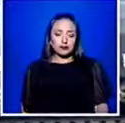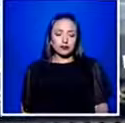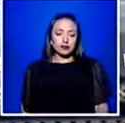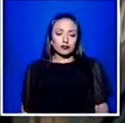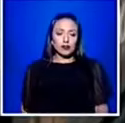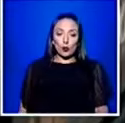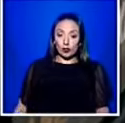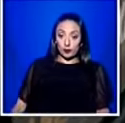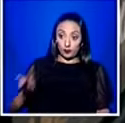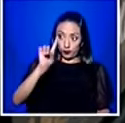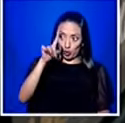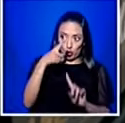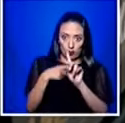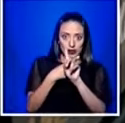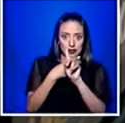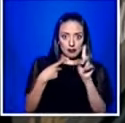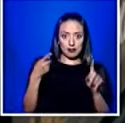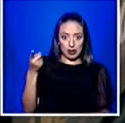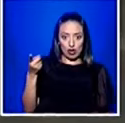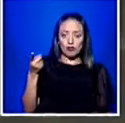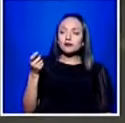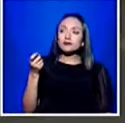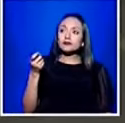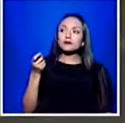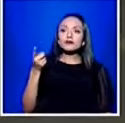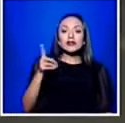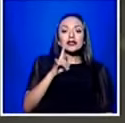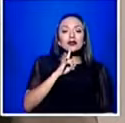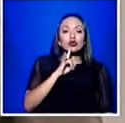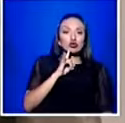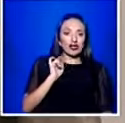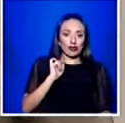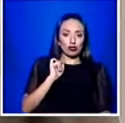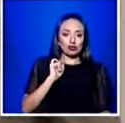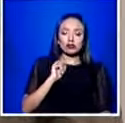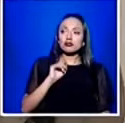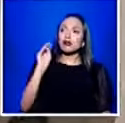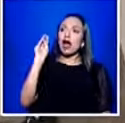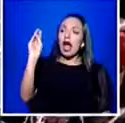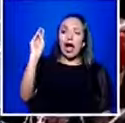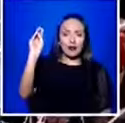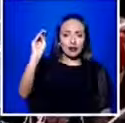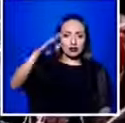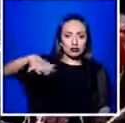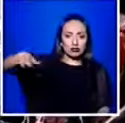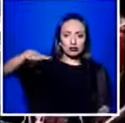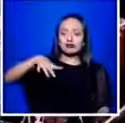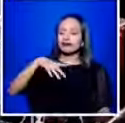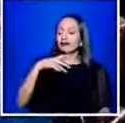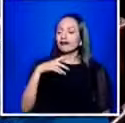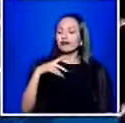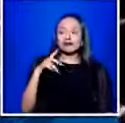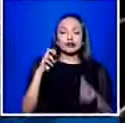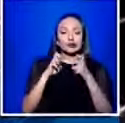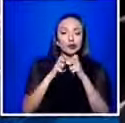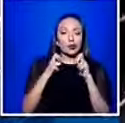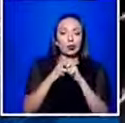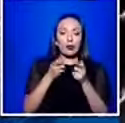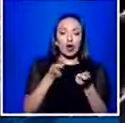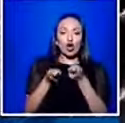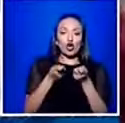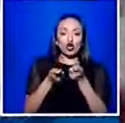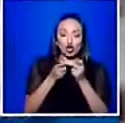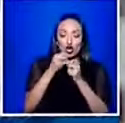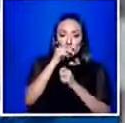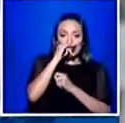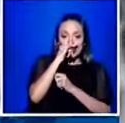Hace un mes y medio, el Departamento de Seguridad Nacional de Estados Unidos dio la alerta a su Congreso sobre la deficiencia del control y registro de